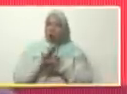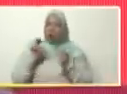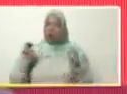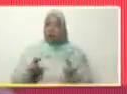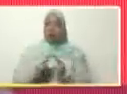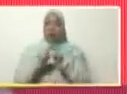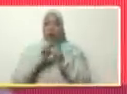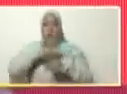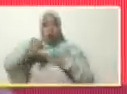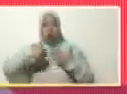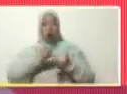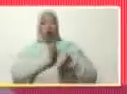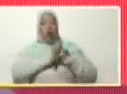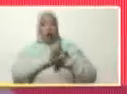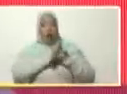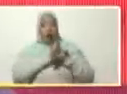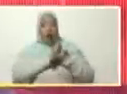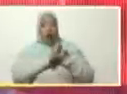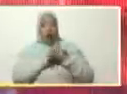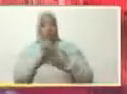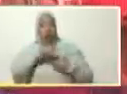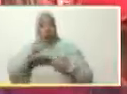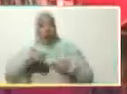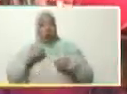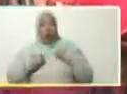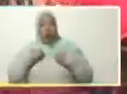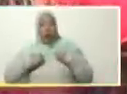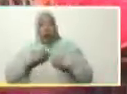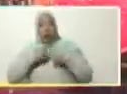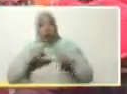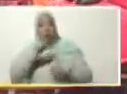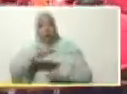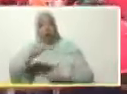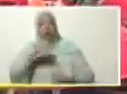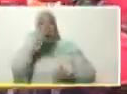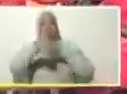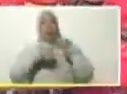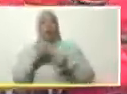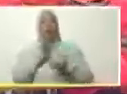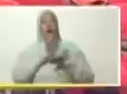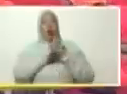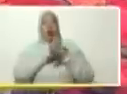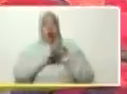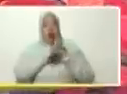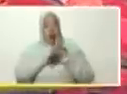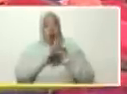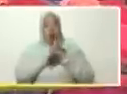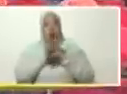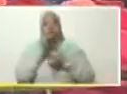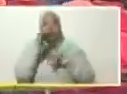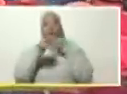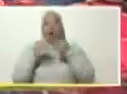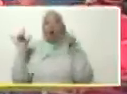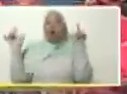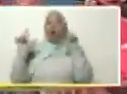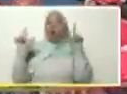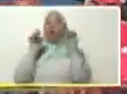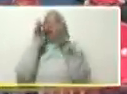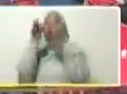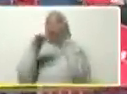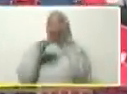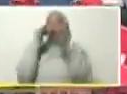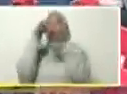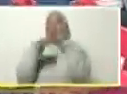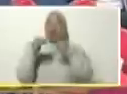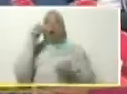y dijo: traigan las cámaras, vamos a declarar, vamos a hablarle al pueblo. Y nos dijo